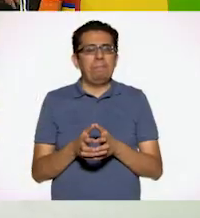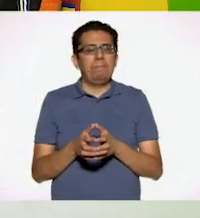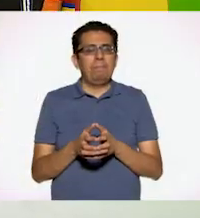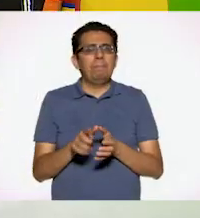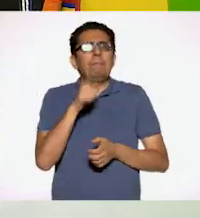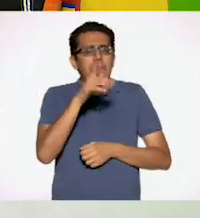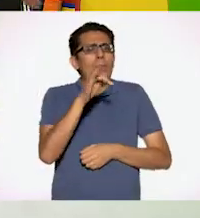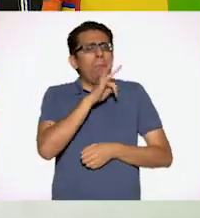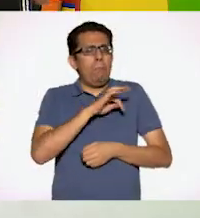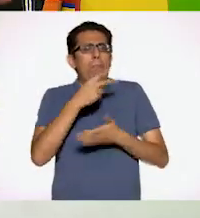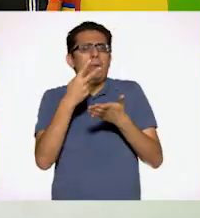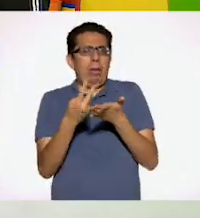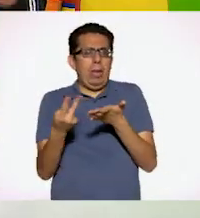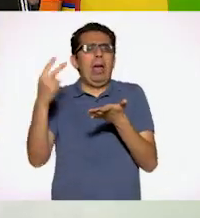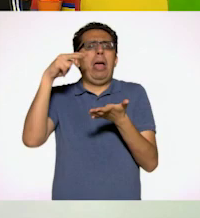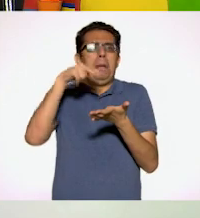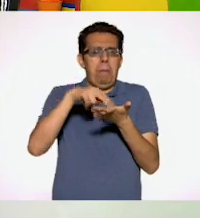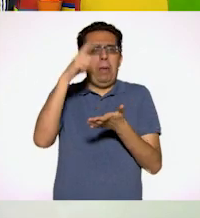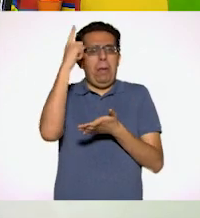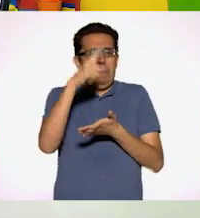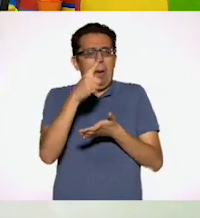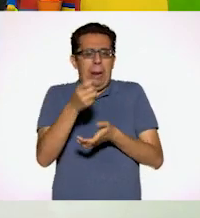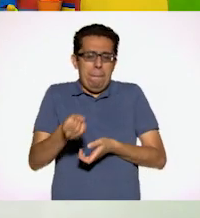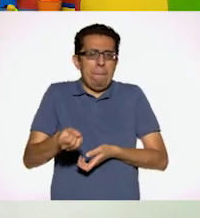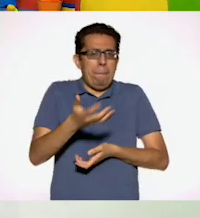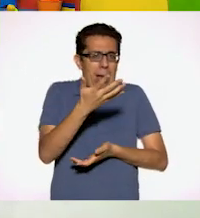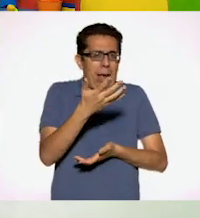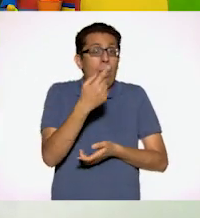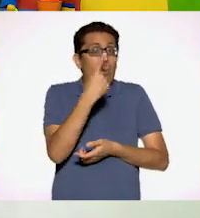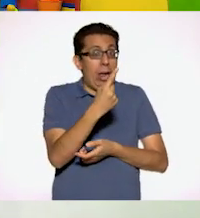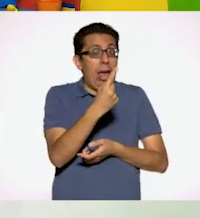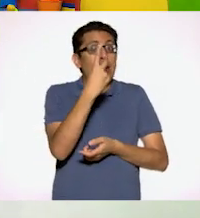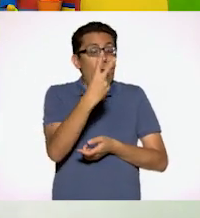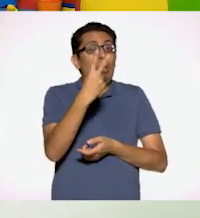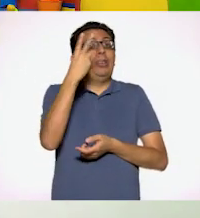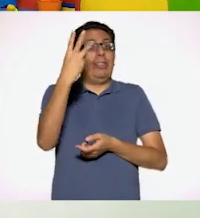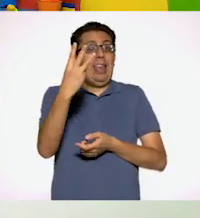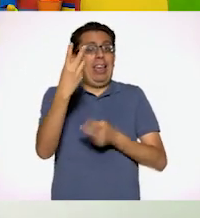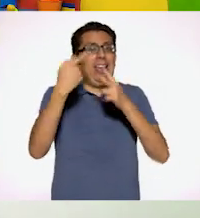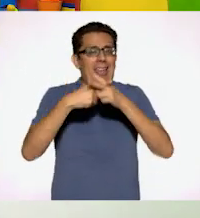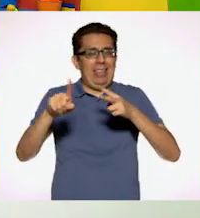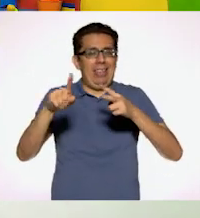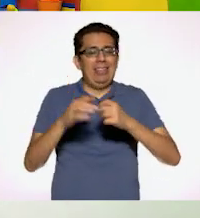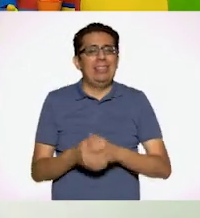pie también para poderlas lanzar. Ok. Una, dos, tres.